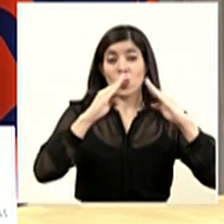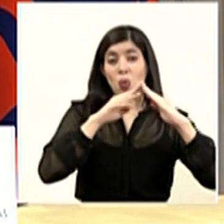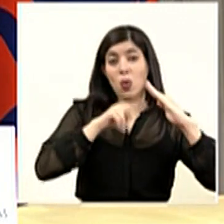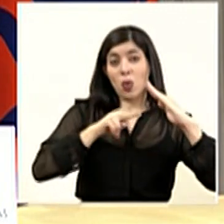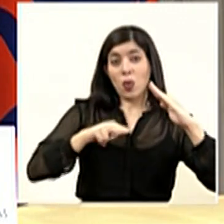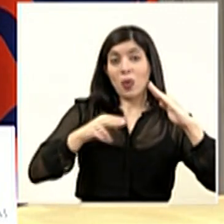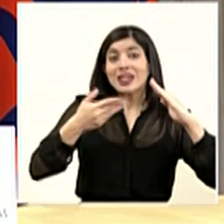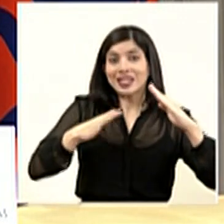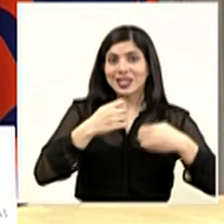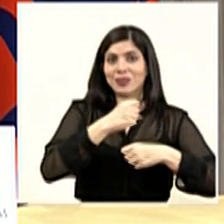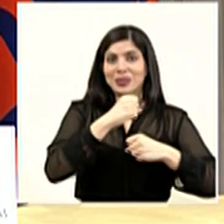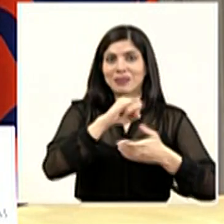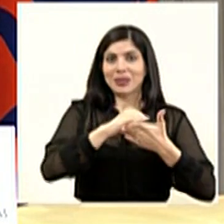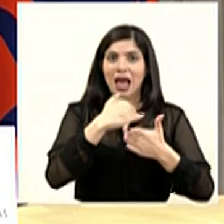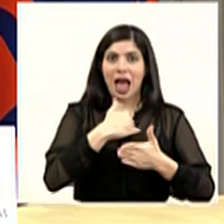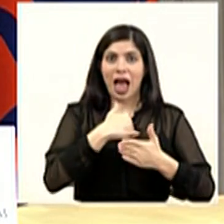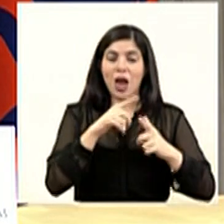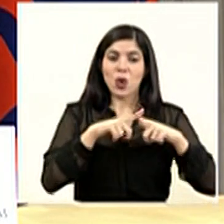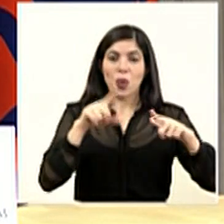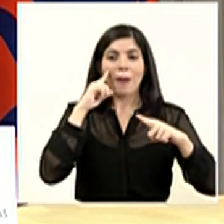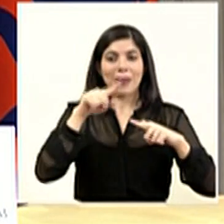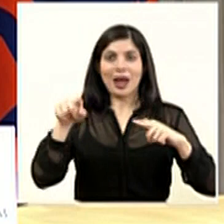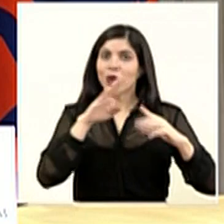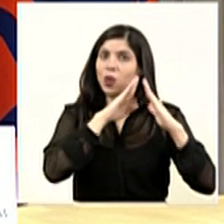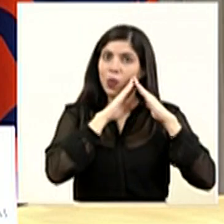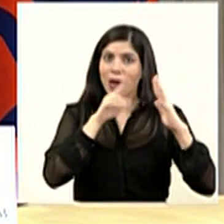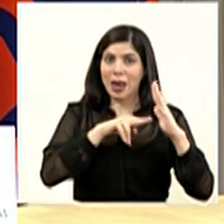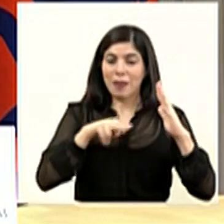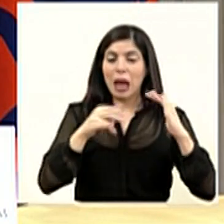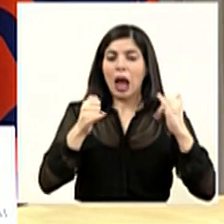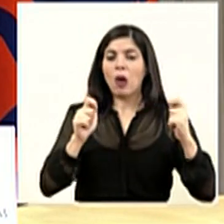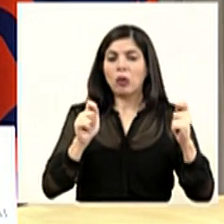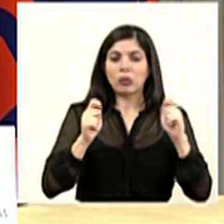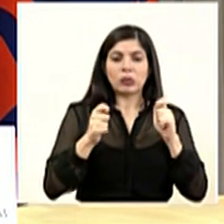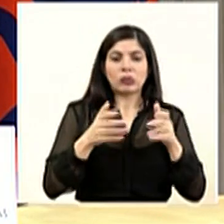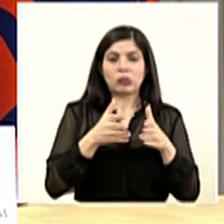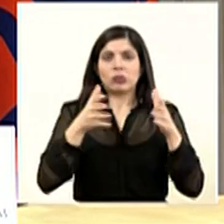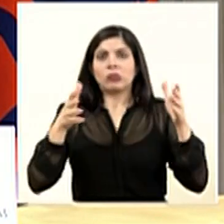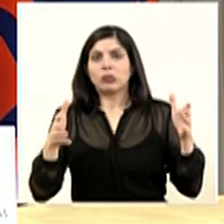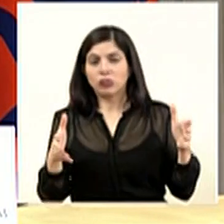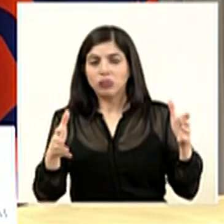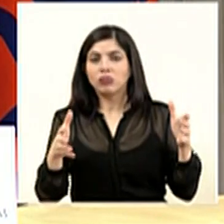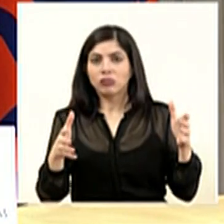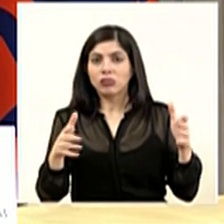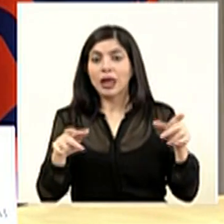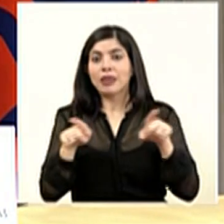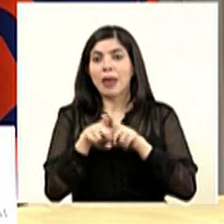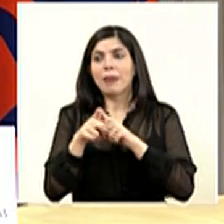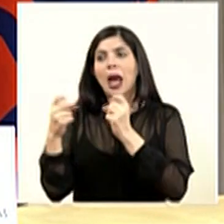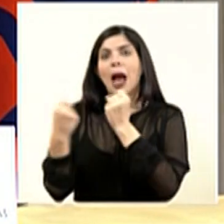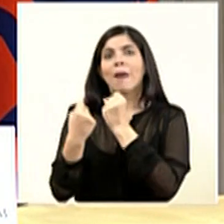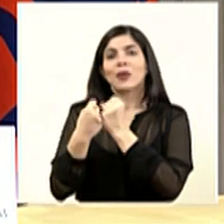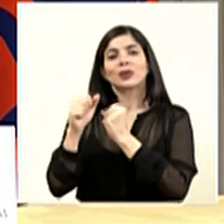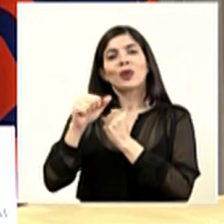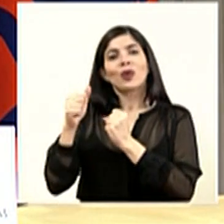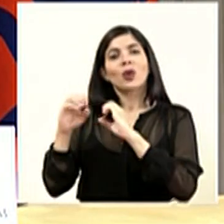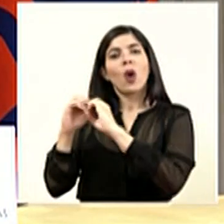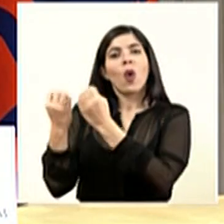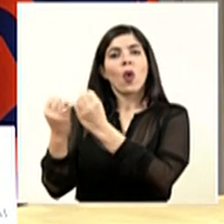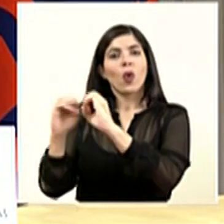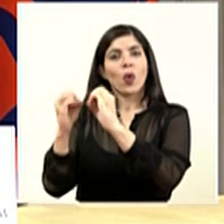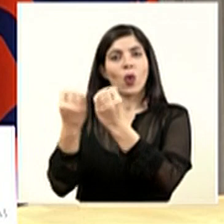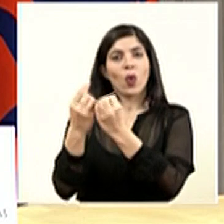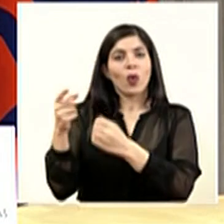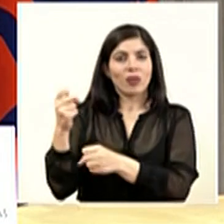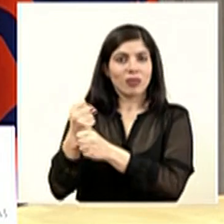ya disponía la Municipalidad de San José, adecuándolo, y también con el apoyo de las ONGs que operan